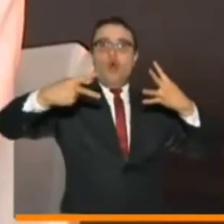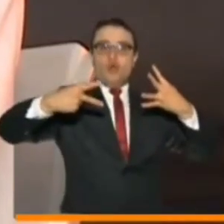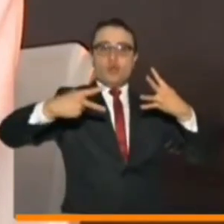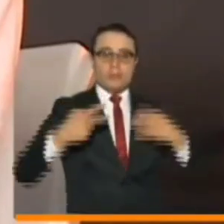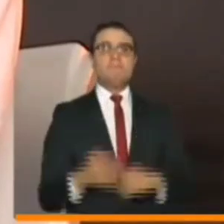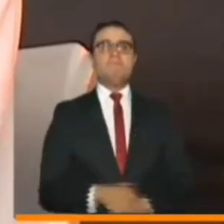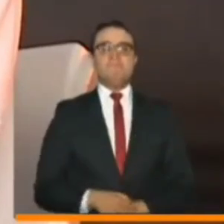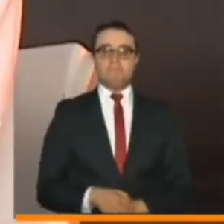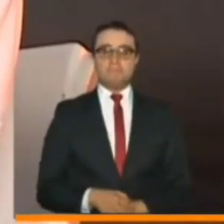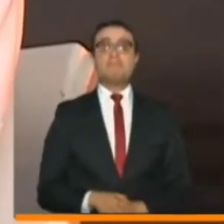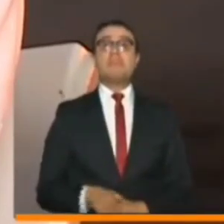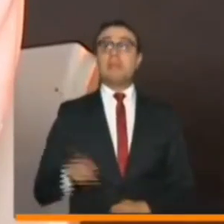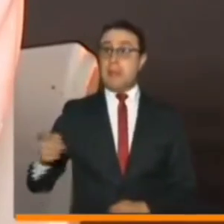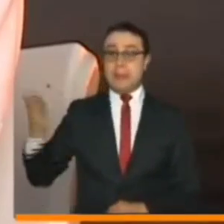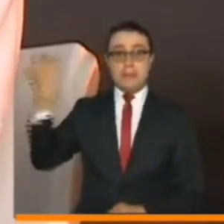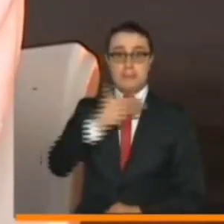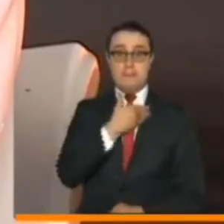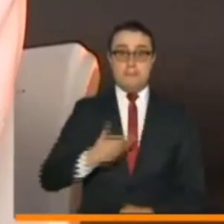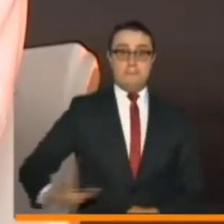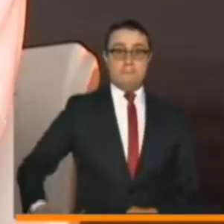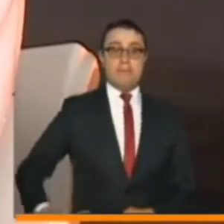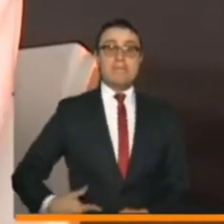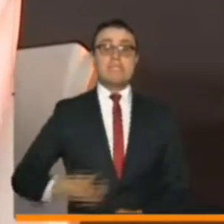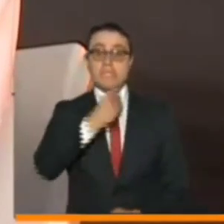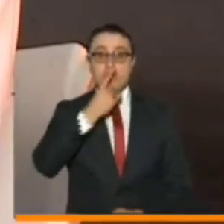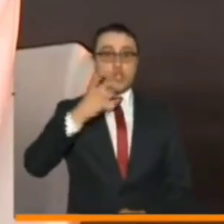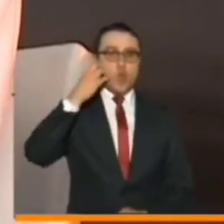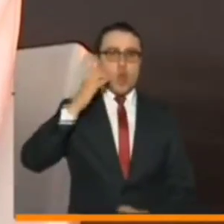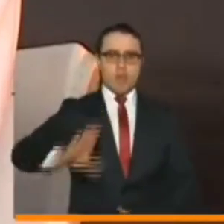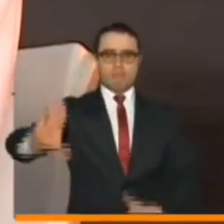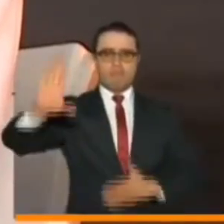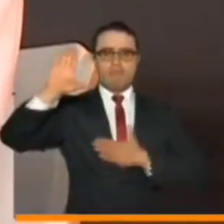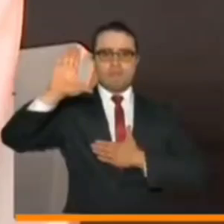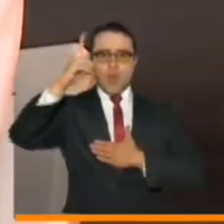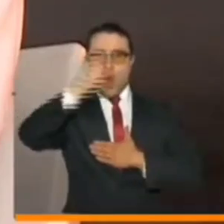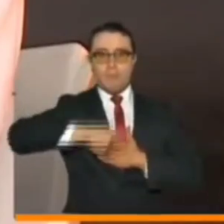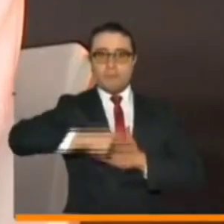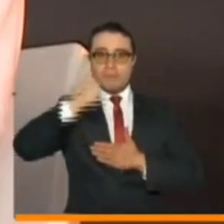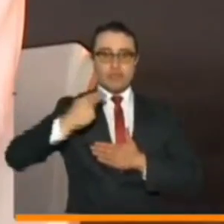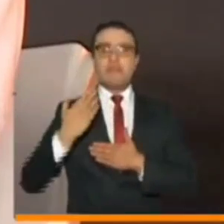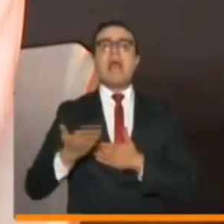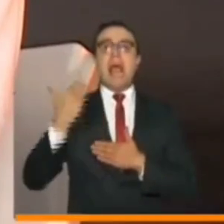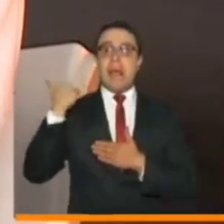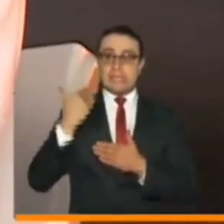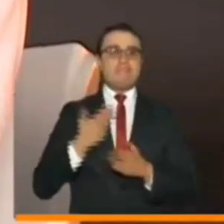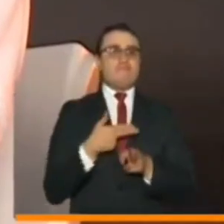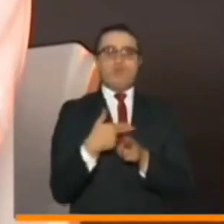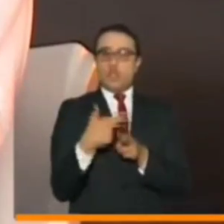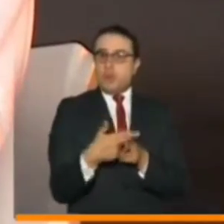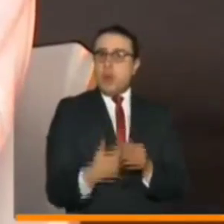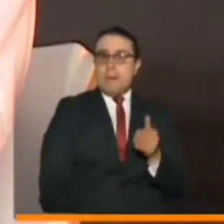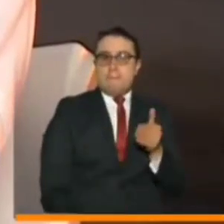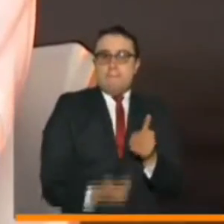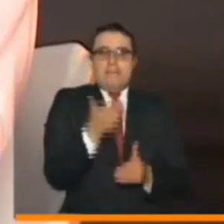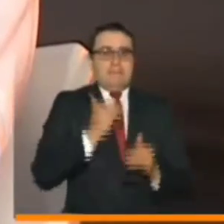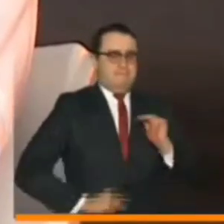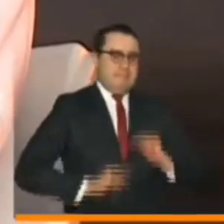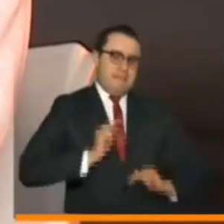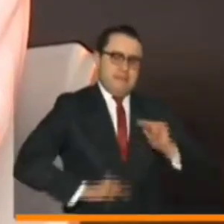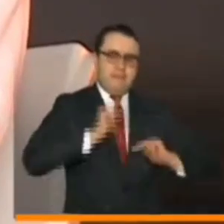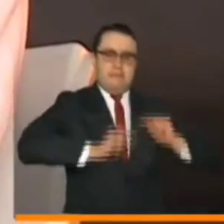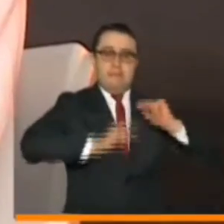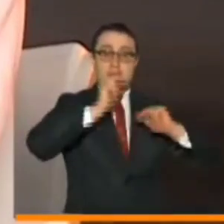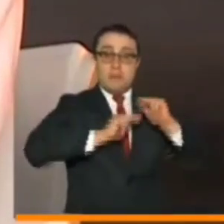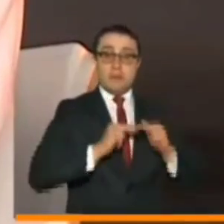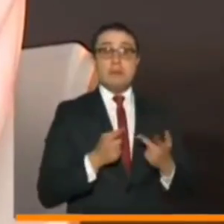compromiso dado por nuestro presidente Iván Duque Márquez, empezará en los próximos meses. Sin embargo, esta construcción se nos